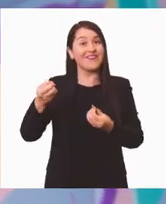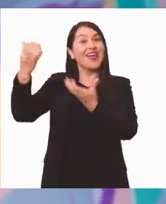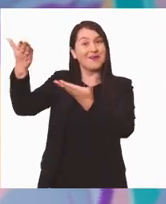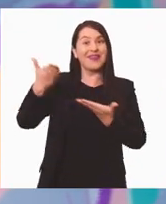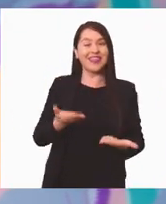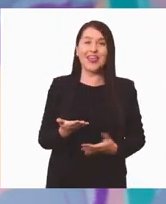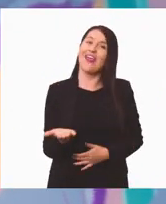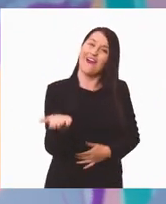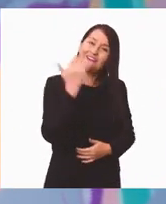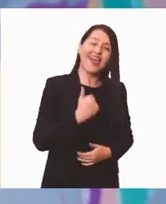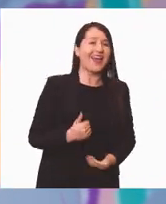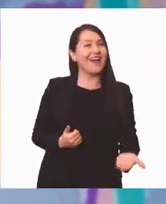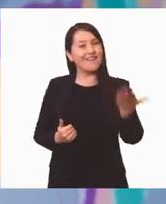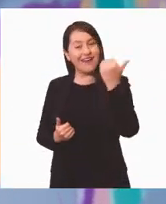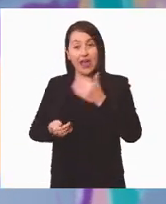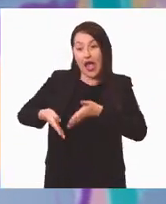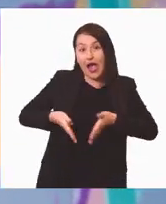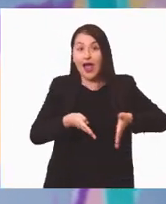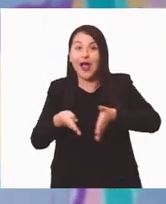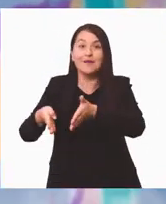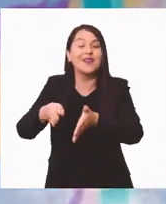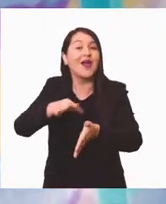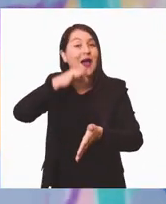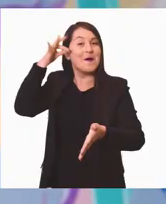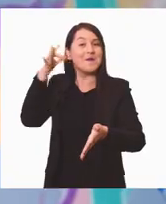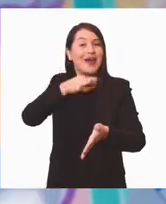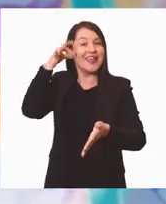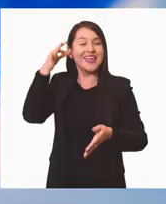¡Bienvenidos! ¡Vengan! ¡Síganos por el camino amarillo!